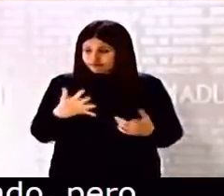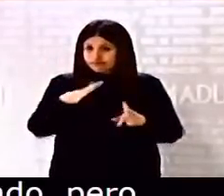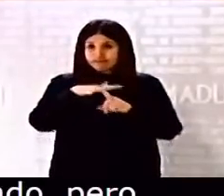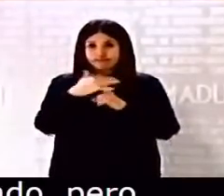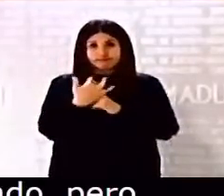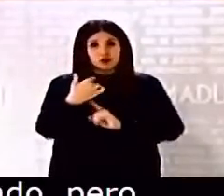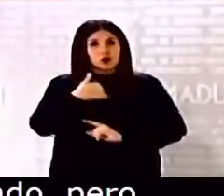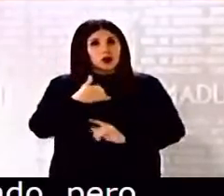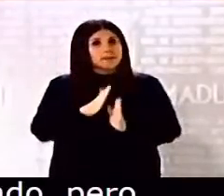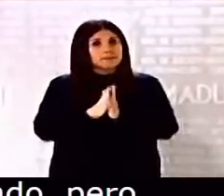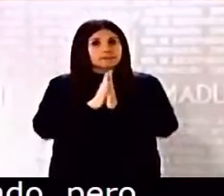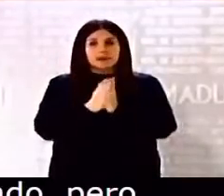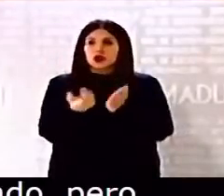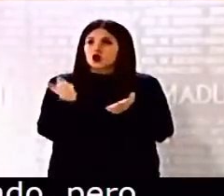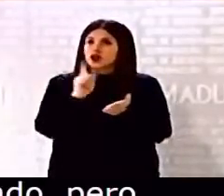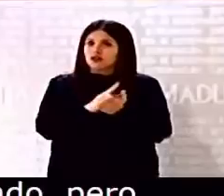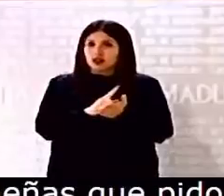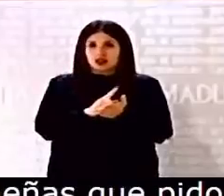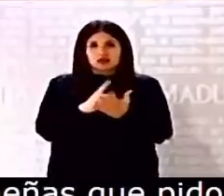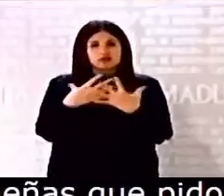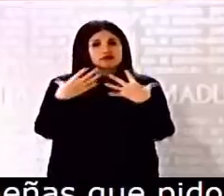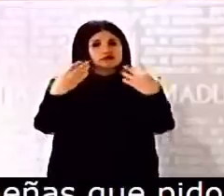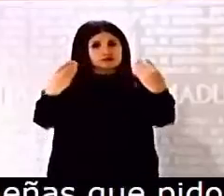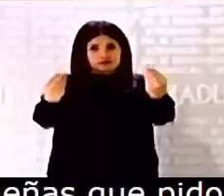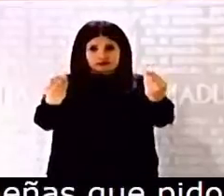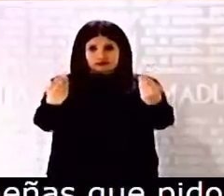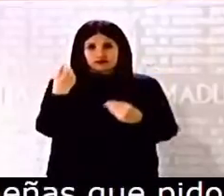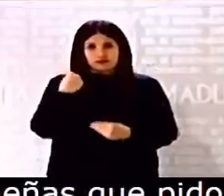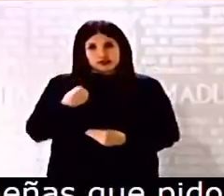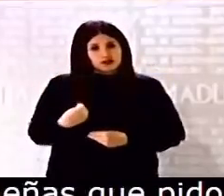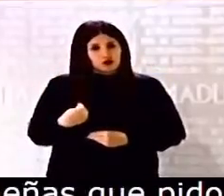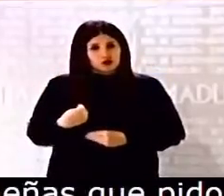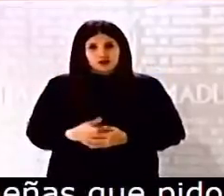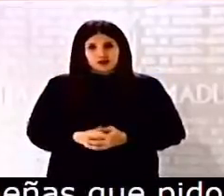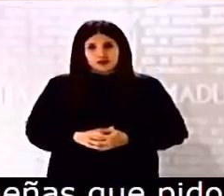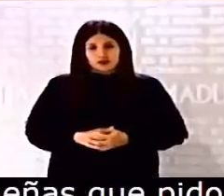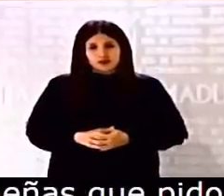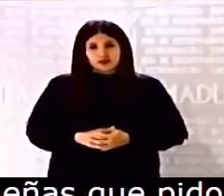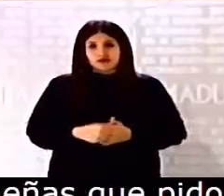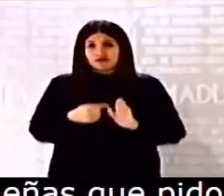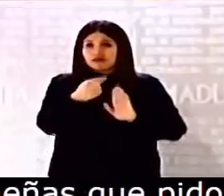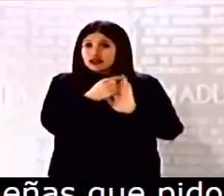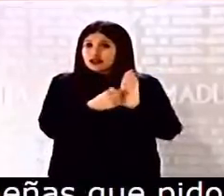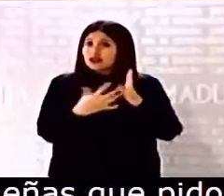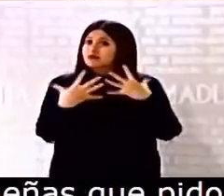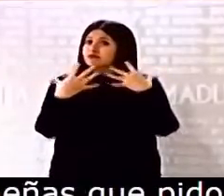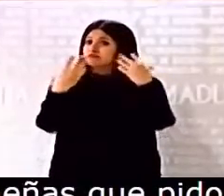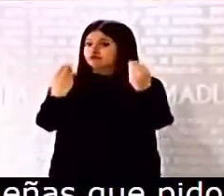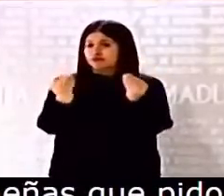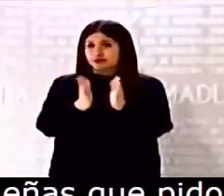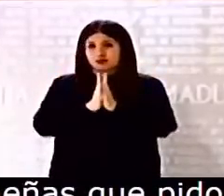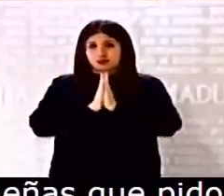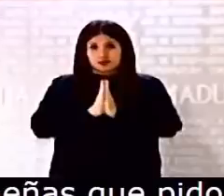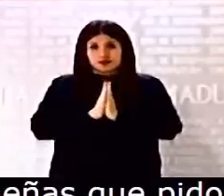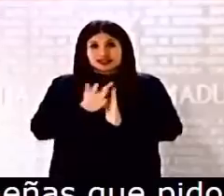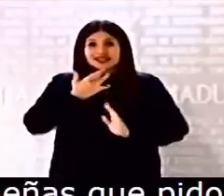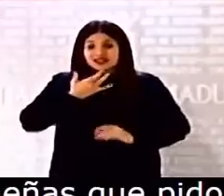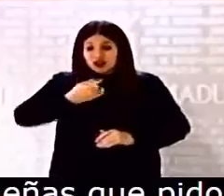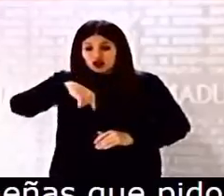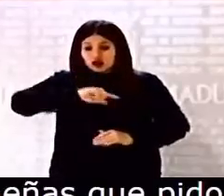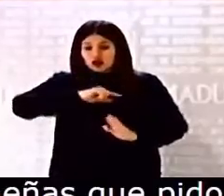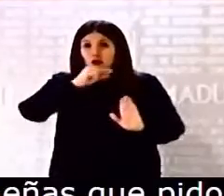que yo pido una vez más comprensión en las medidas que tomamos. Porque si las tomamos es